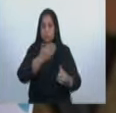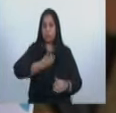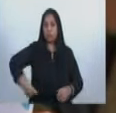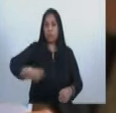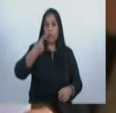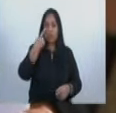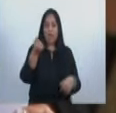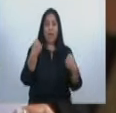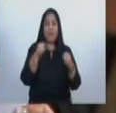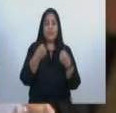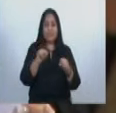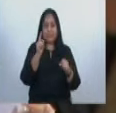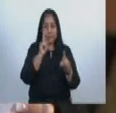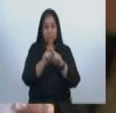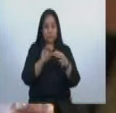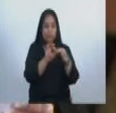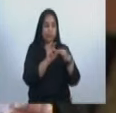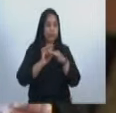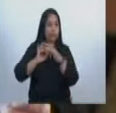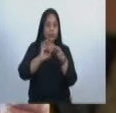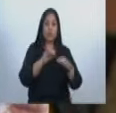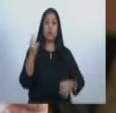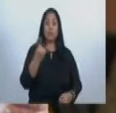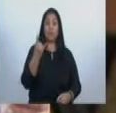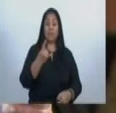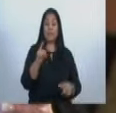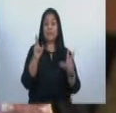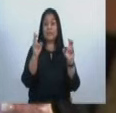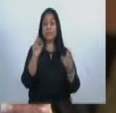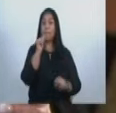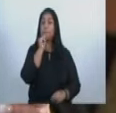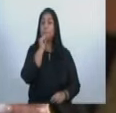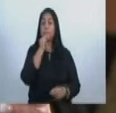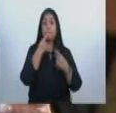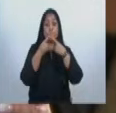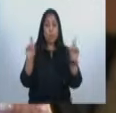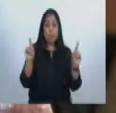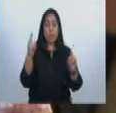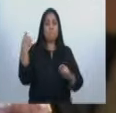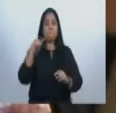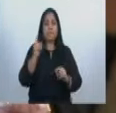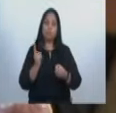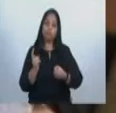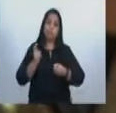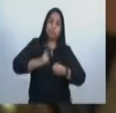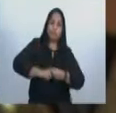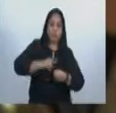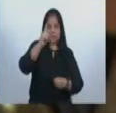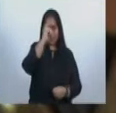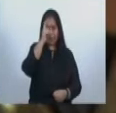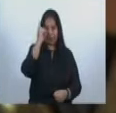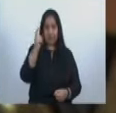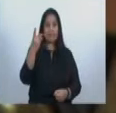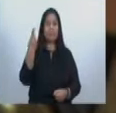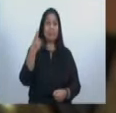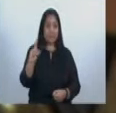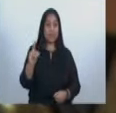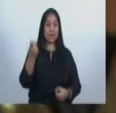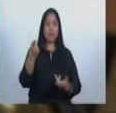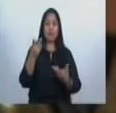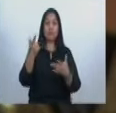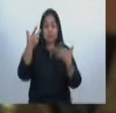colaboración entre las universidades y el sector público y privado para mejorar la inserción laboral de los de